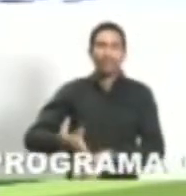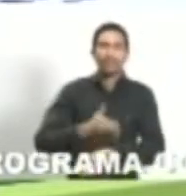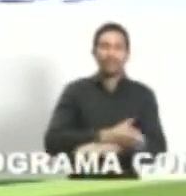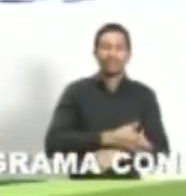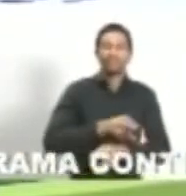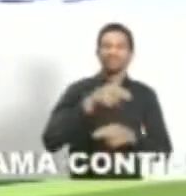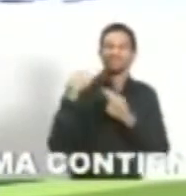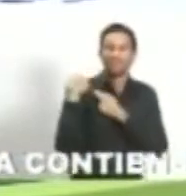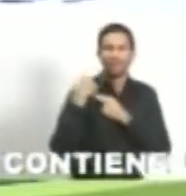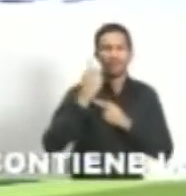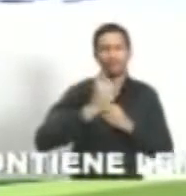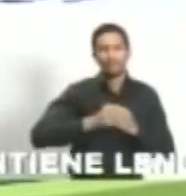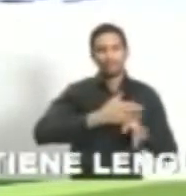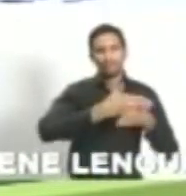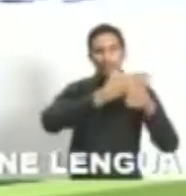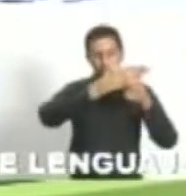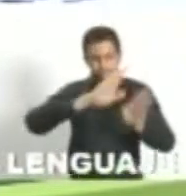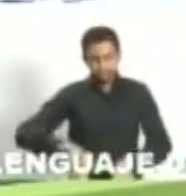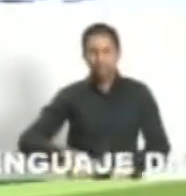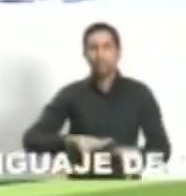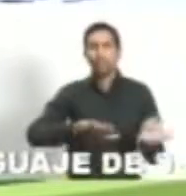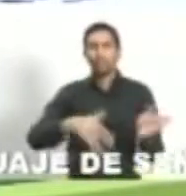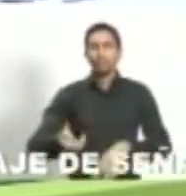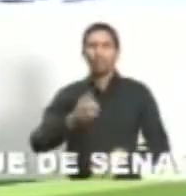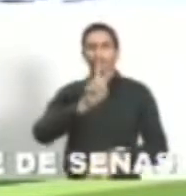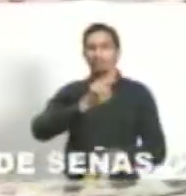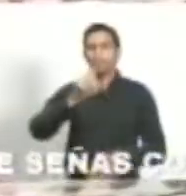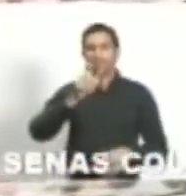una edificación en el barrio Blas de Lezo.